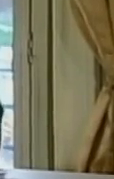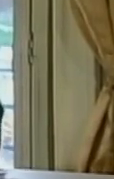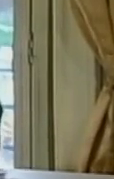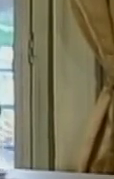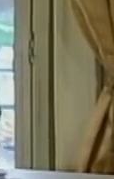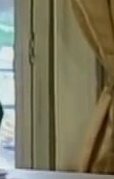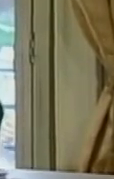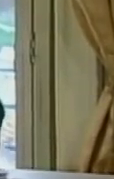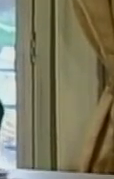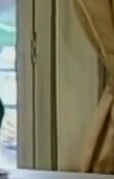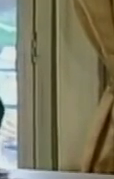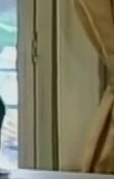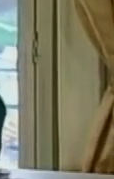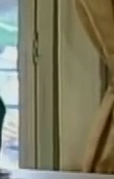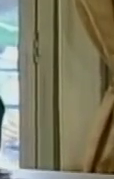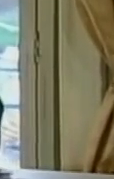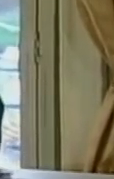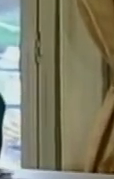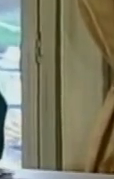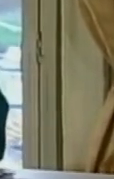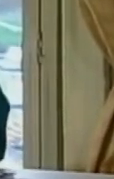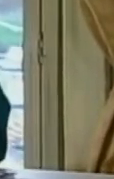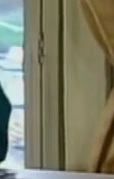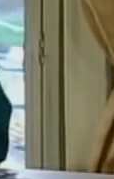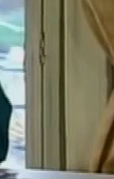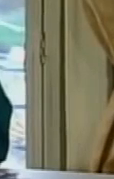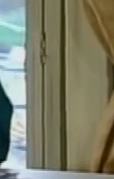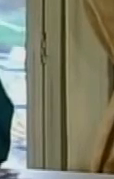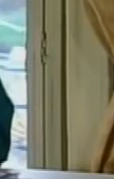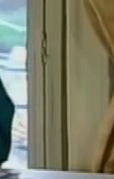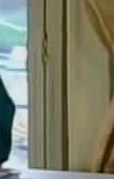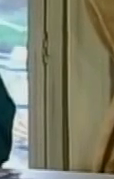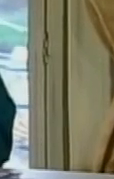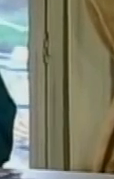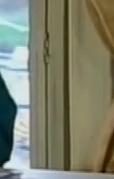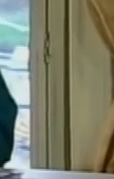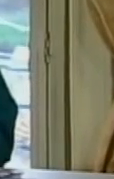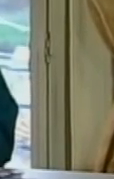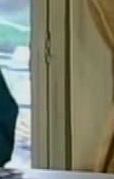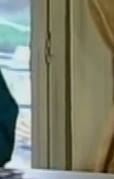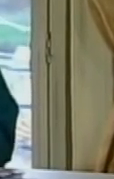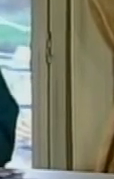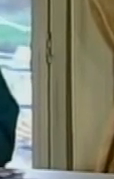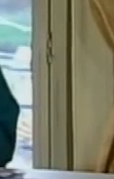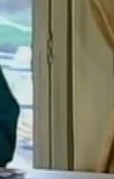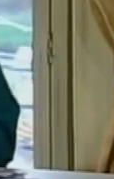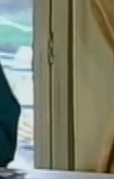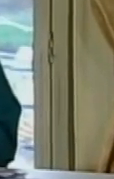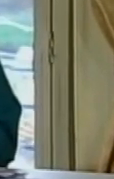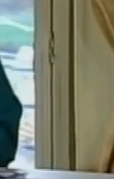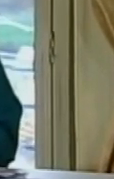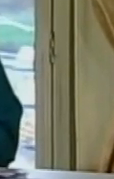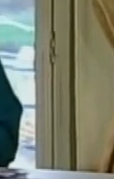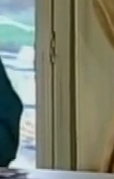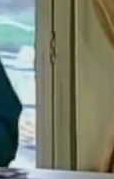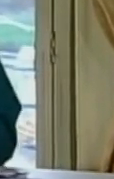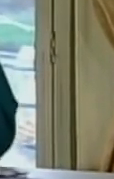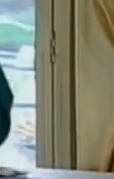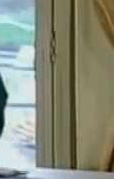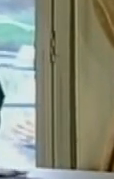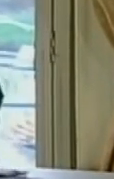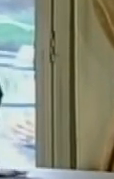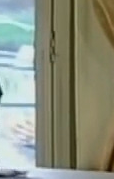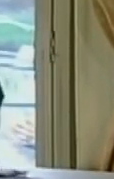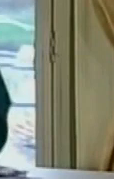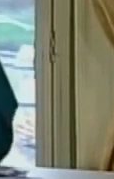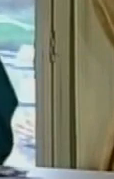siempre amando, amando a nuestra patria. Un saludo a todo el pueblo de Venezuela, pero en especial